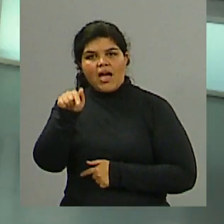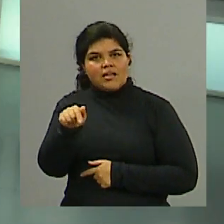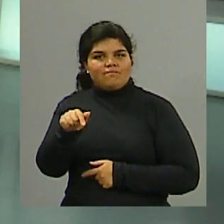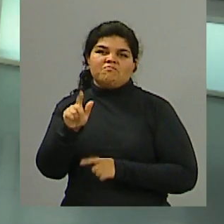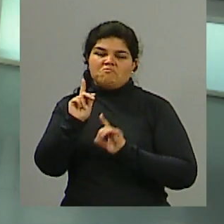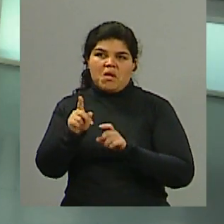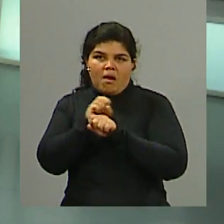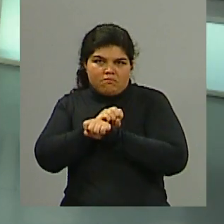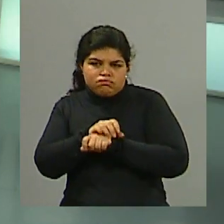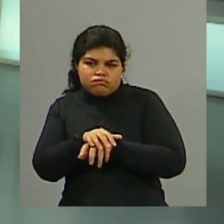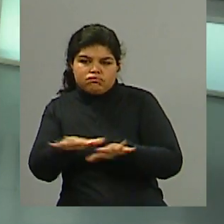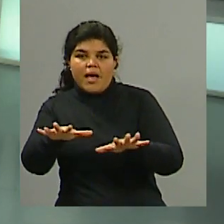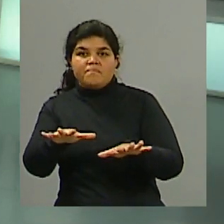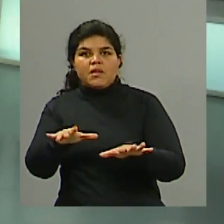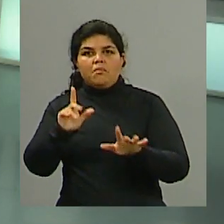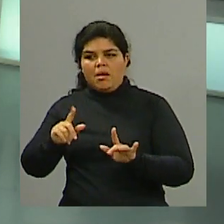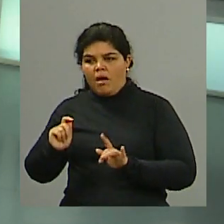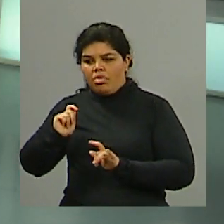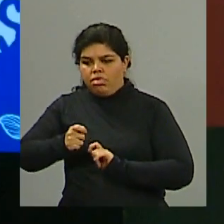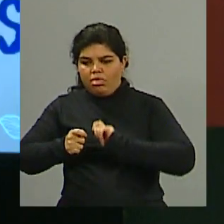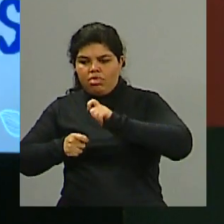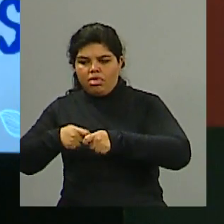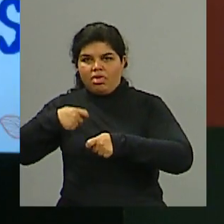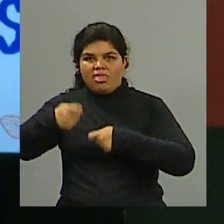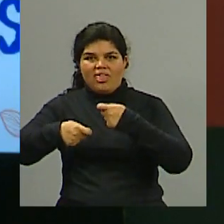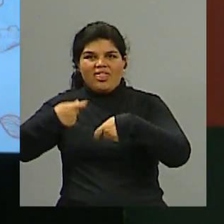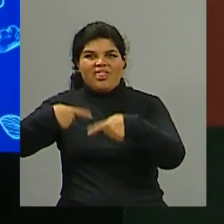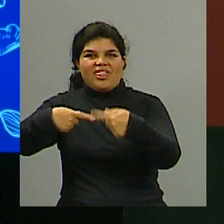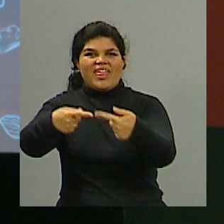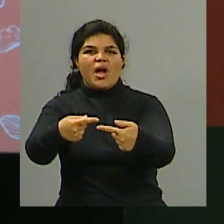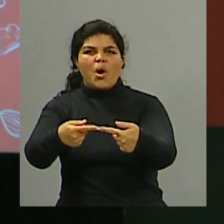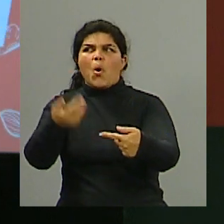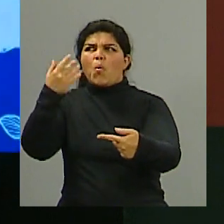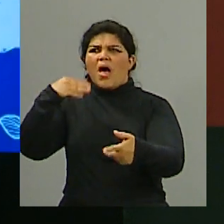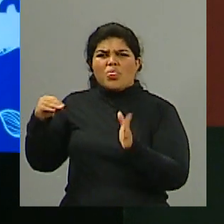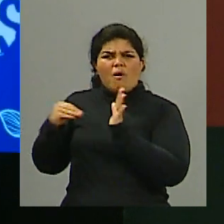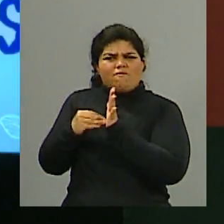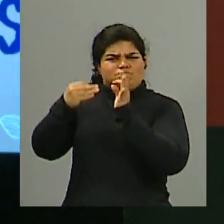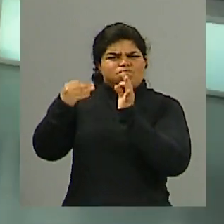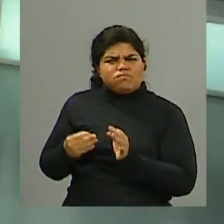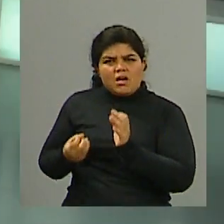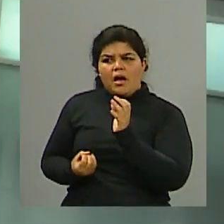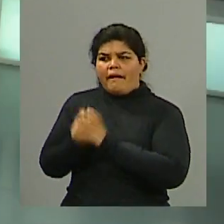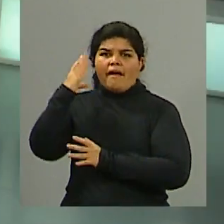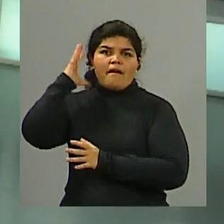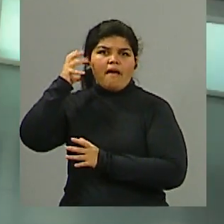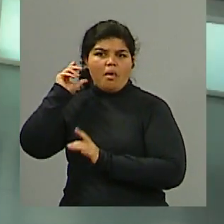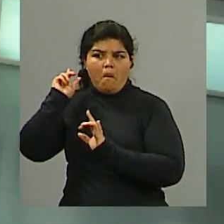decir, cada uno fue tomando, por eso no hay como una fecha específica en qué momento se creó, ¿no? Pero